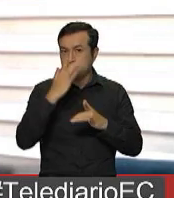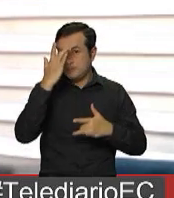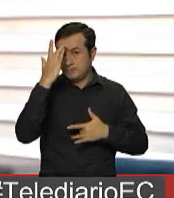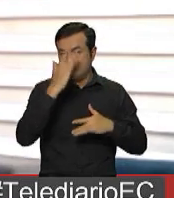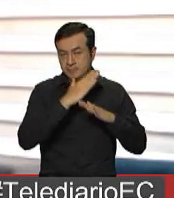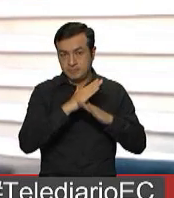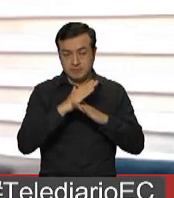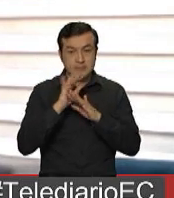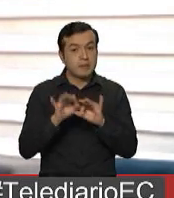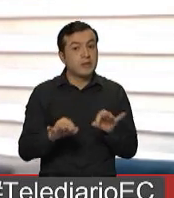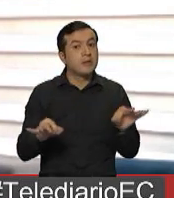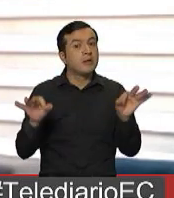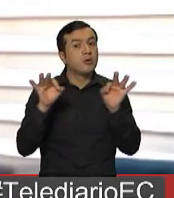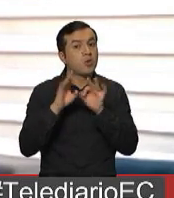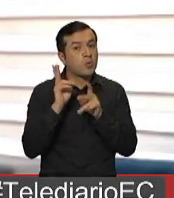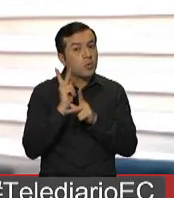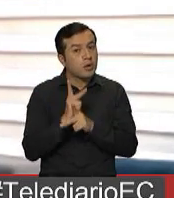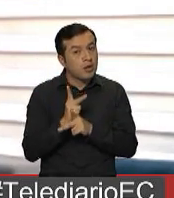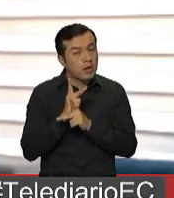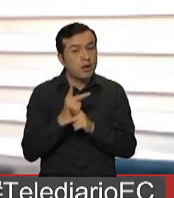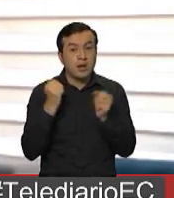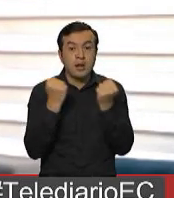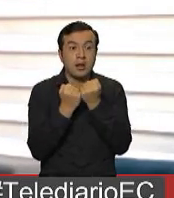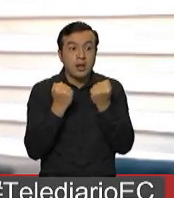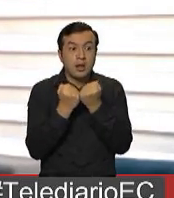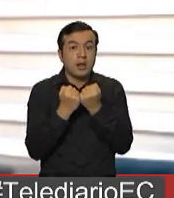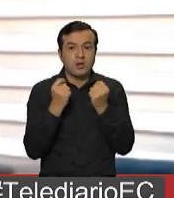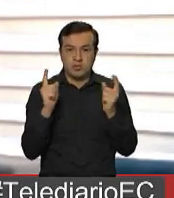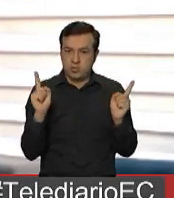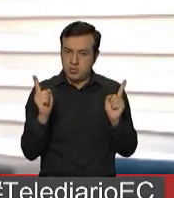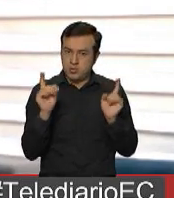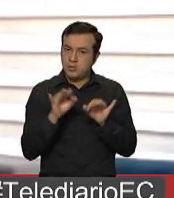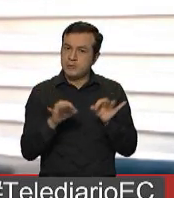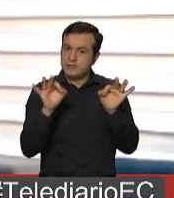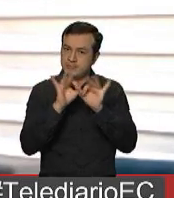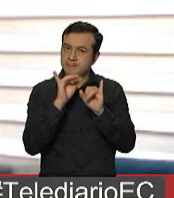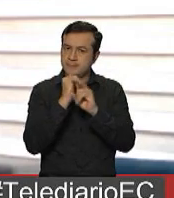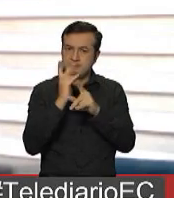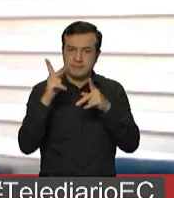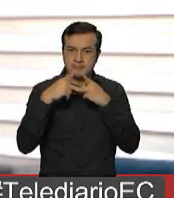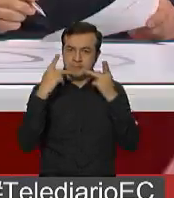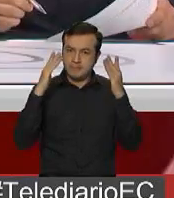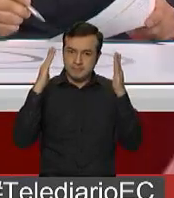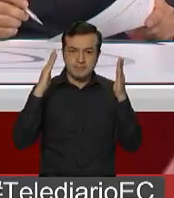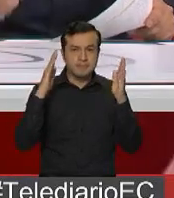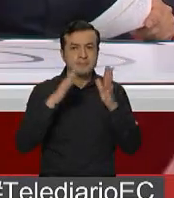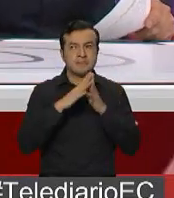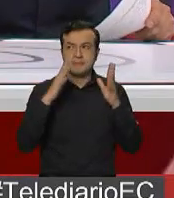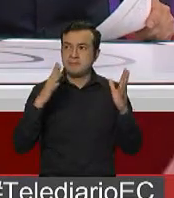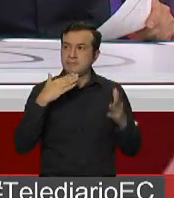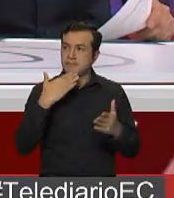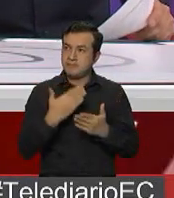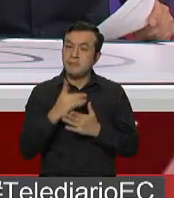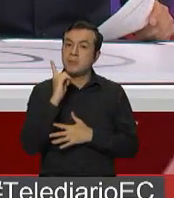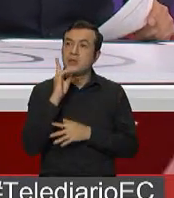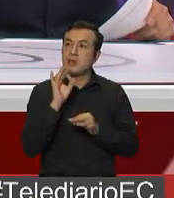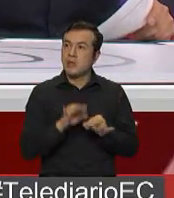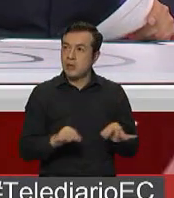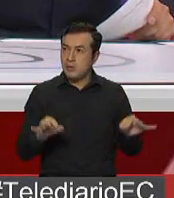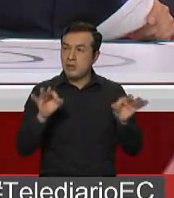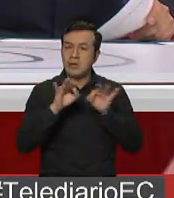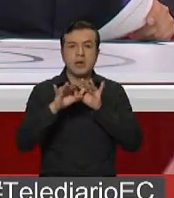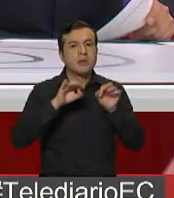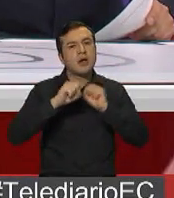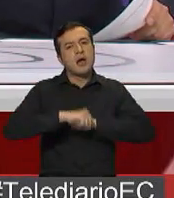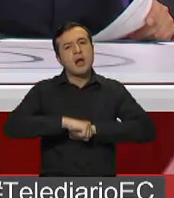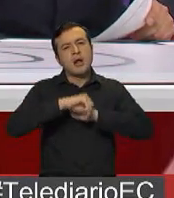Para eso necesitamos evitar las aglomeraciones en las instituciones públicas. Claro que sí, director. Y es muy importante también